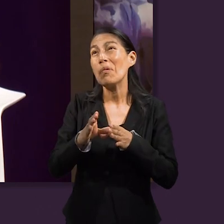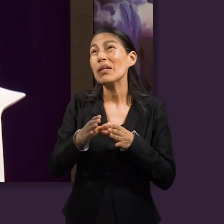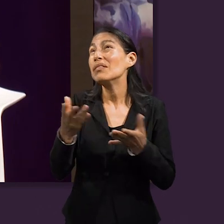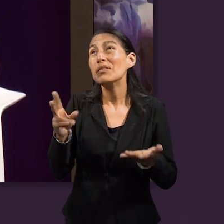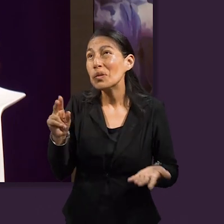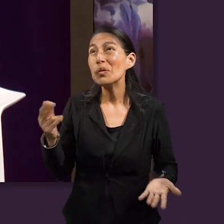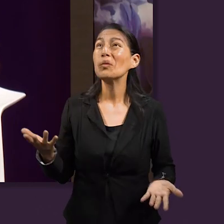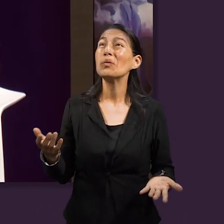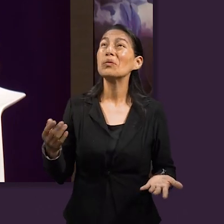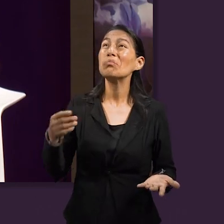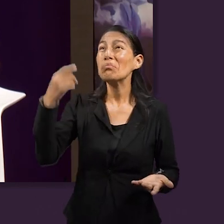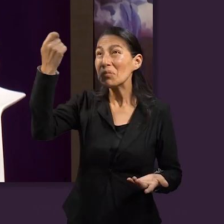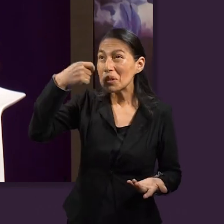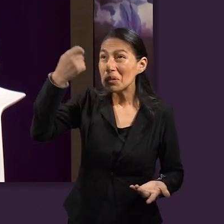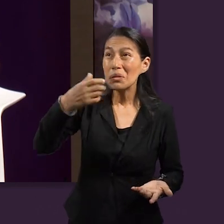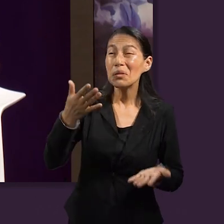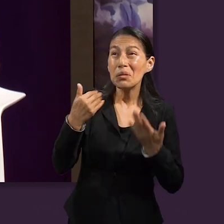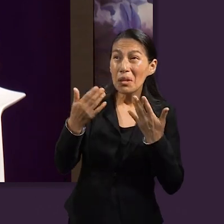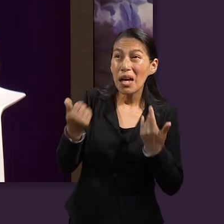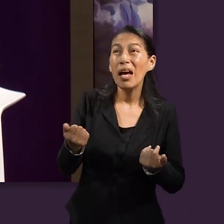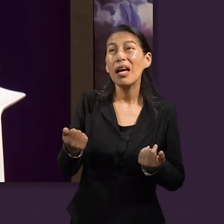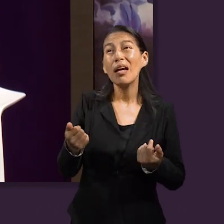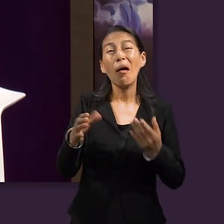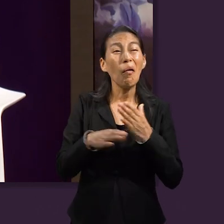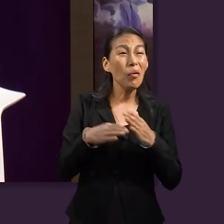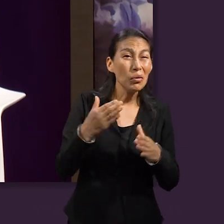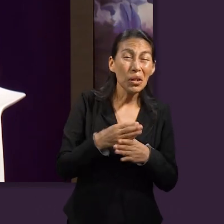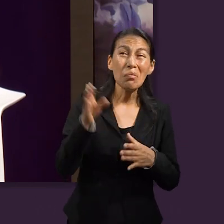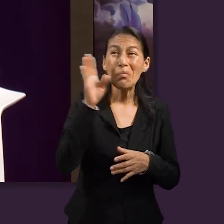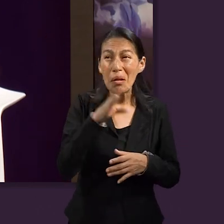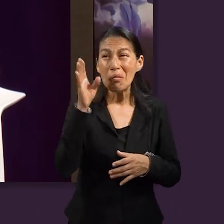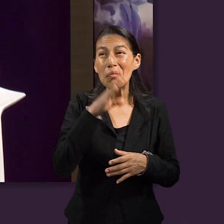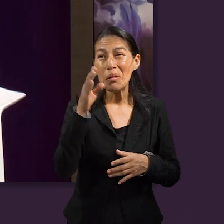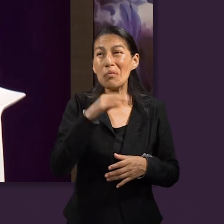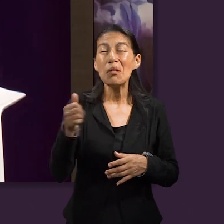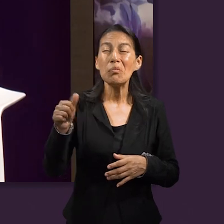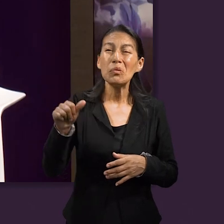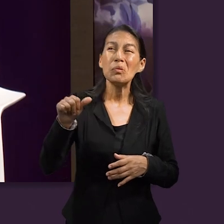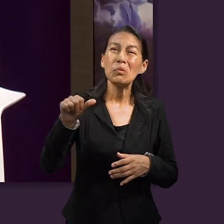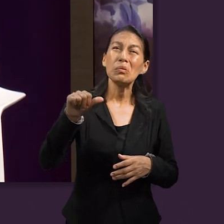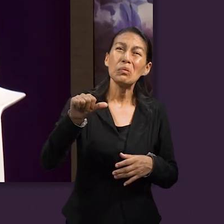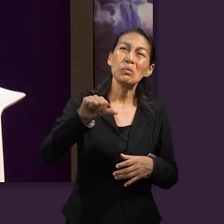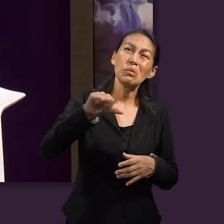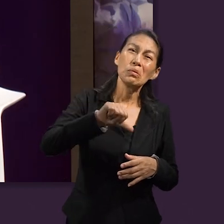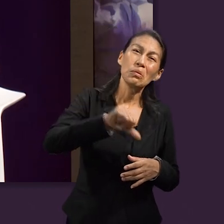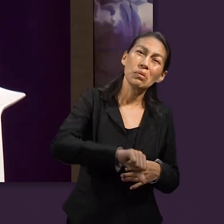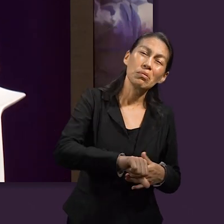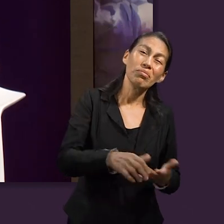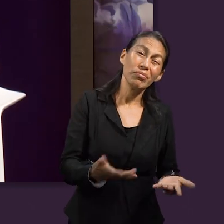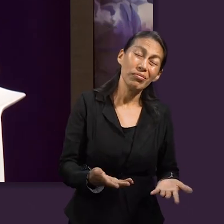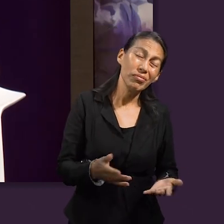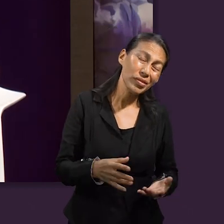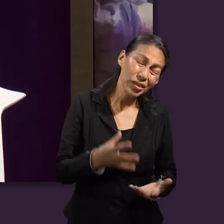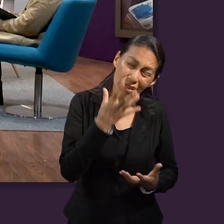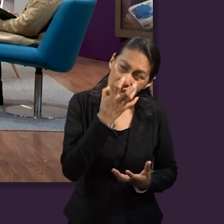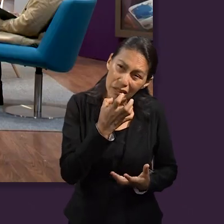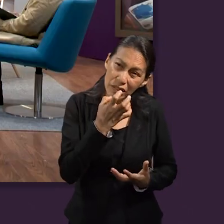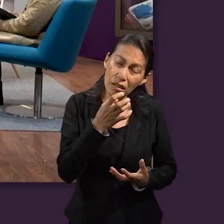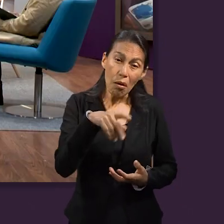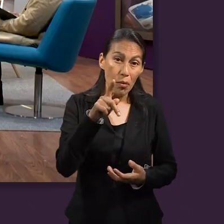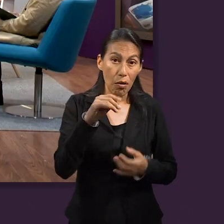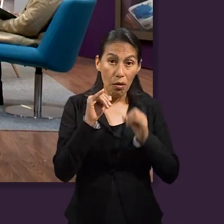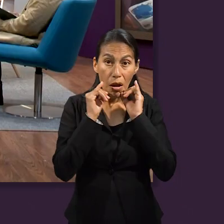promesa de dios porque yo no ya más bendiciones yo veo como que desgracias tras desgracia pero pero no fue